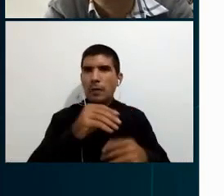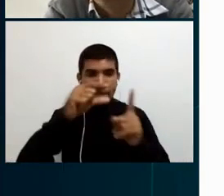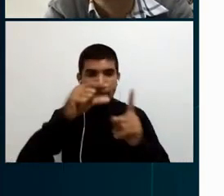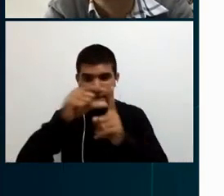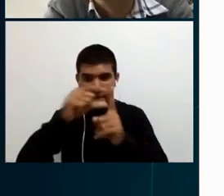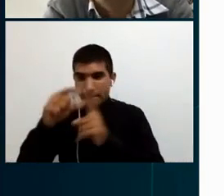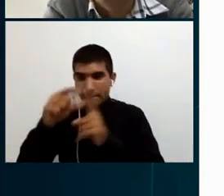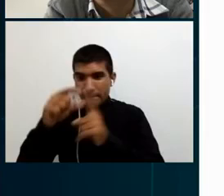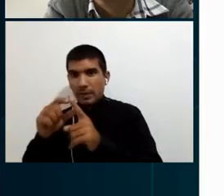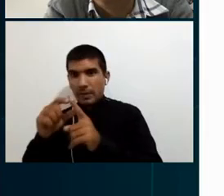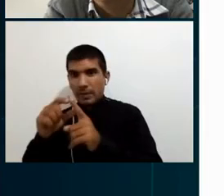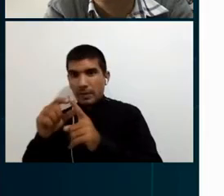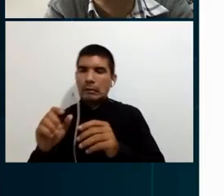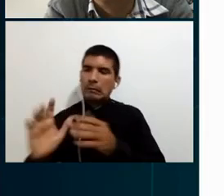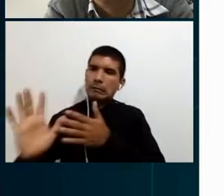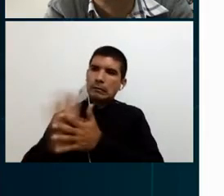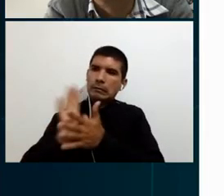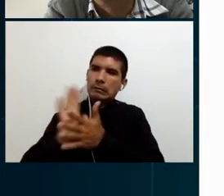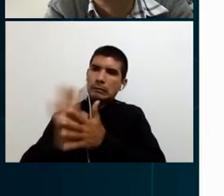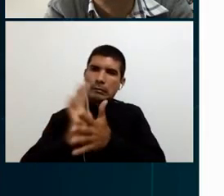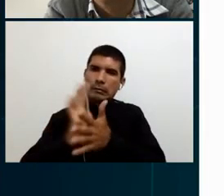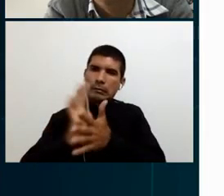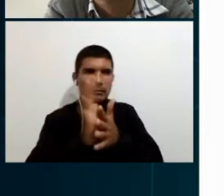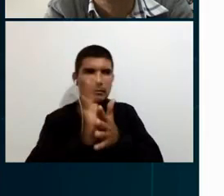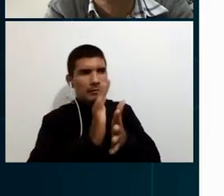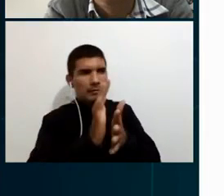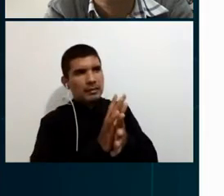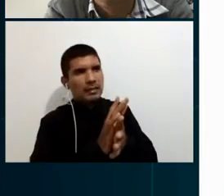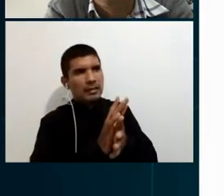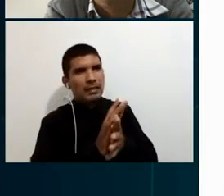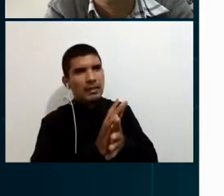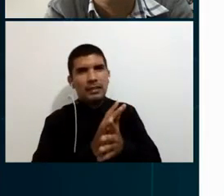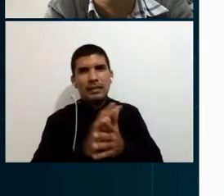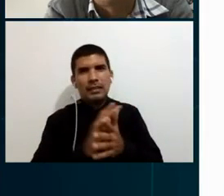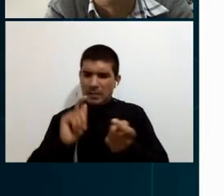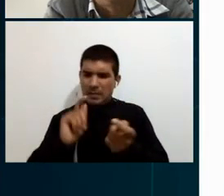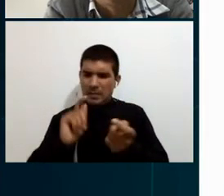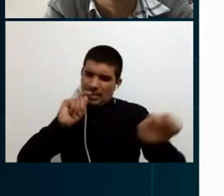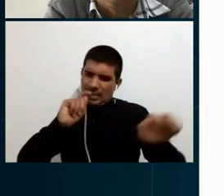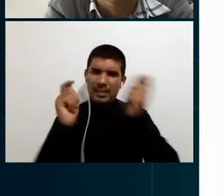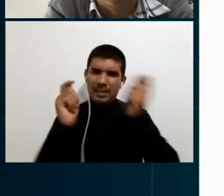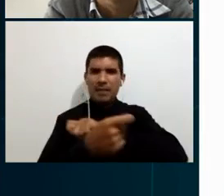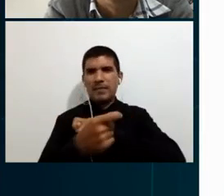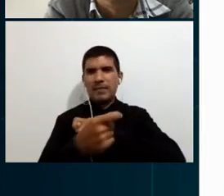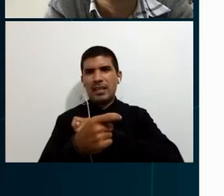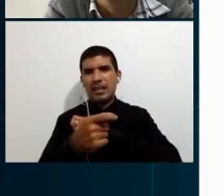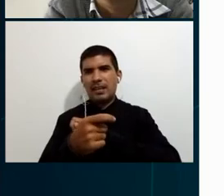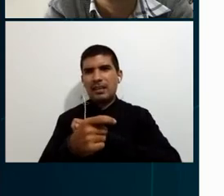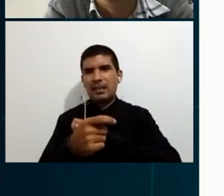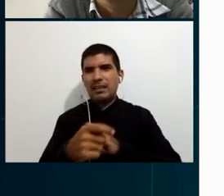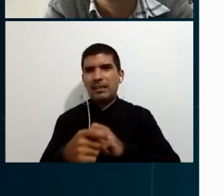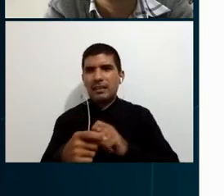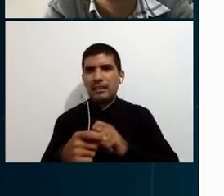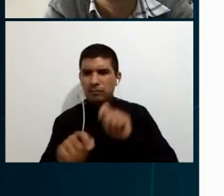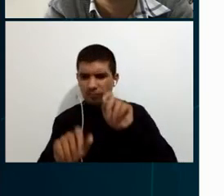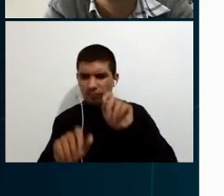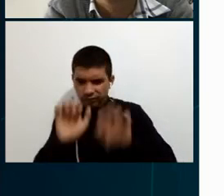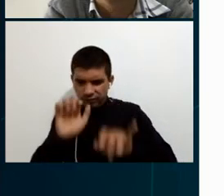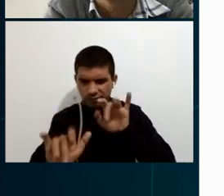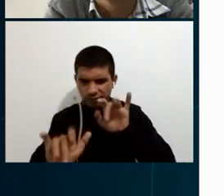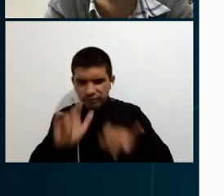habla de qué es digitalizar en servicios públicos, lo chévere de las respuestas es que en ninguna hay